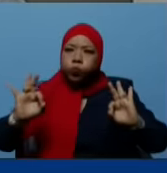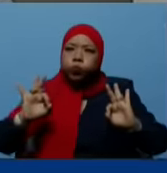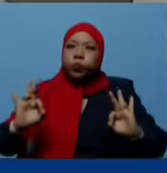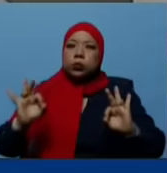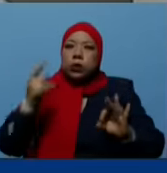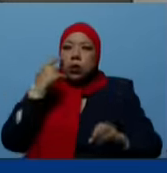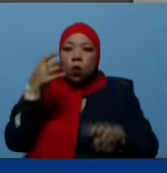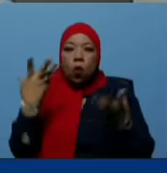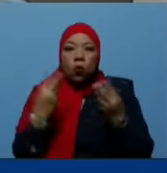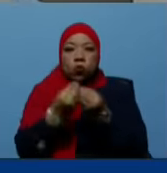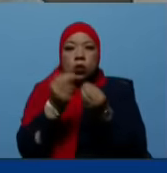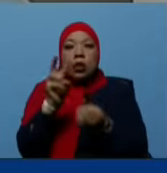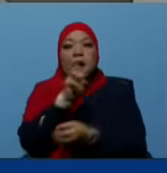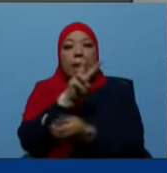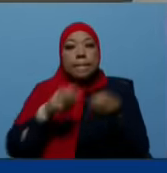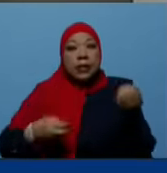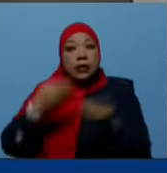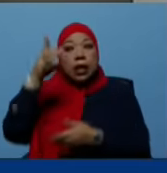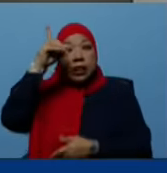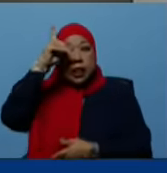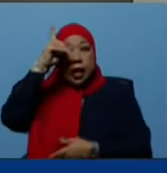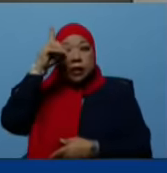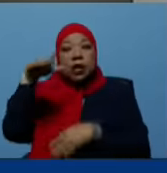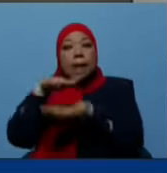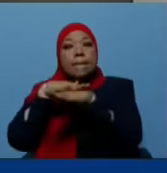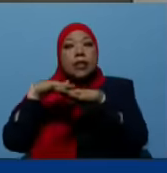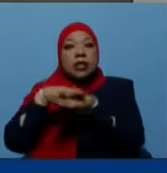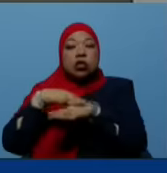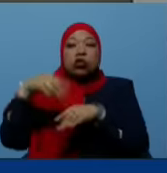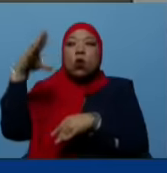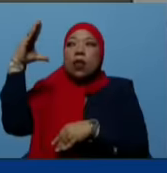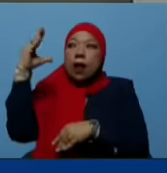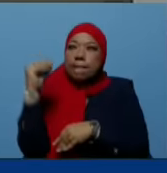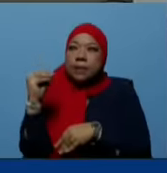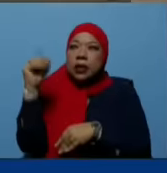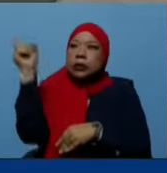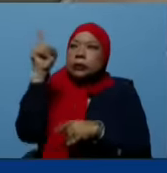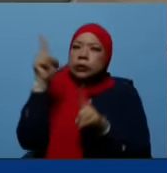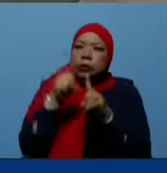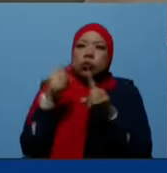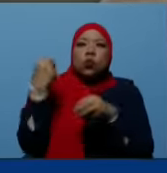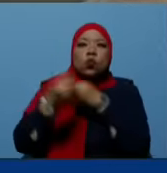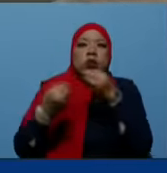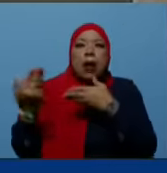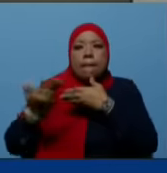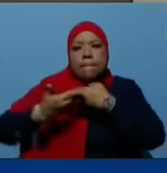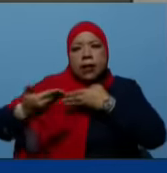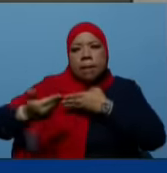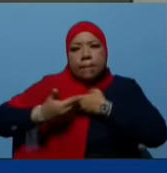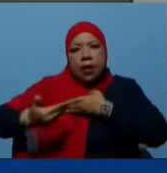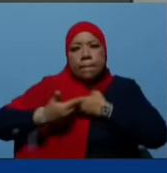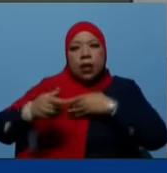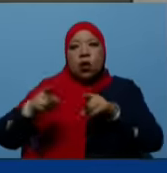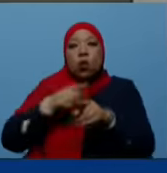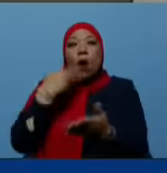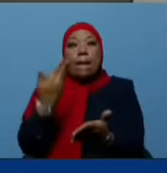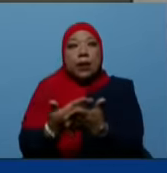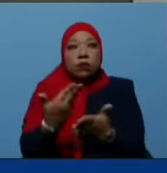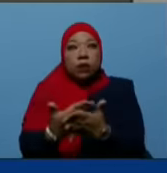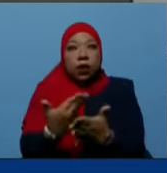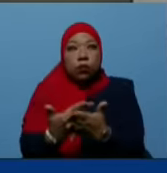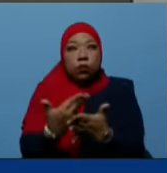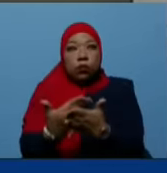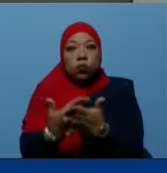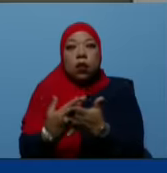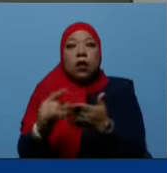allá, junto a la vicepresidenta, junto al ministro Márquez, que el ataque que hicieron, como la planificaron,